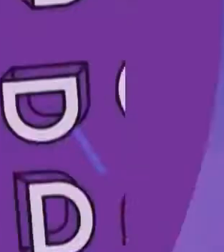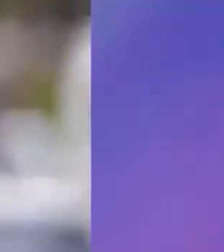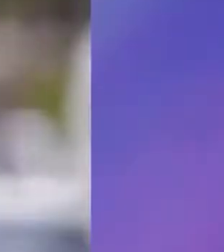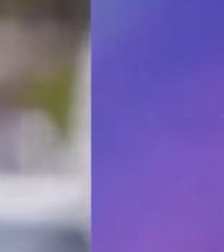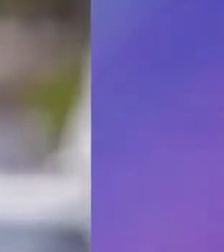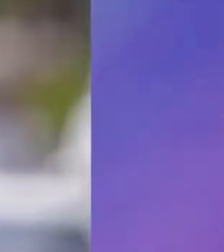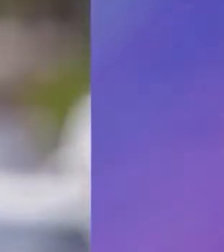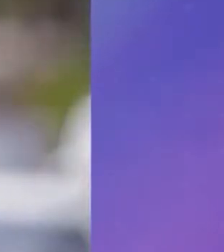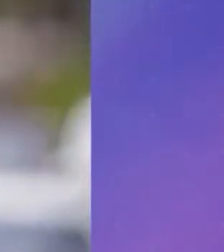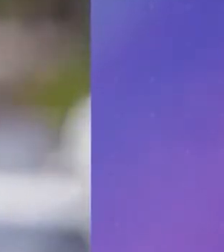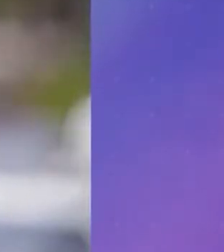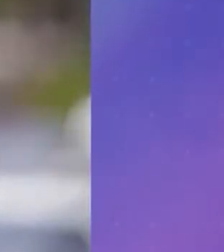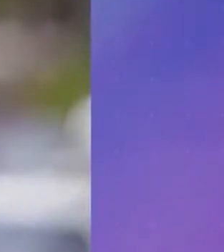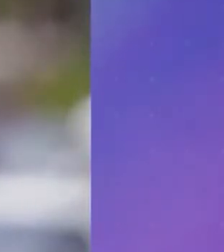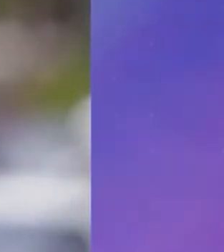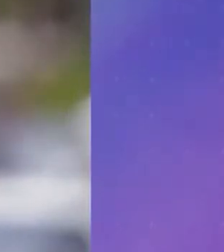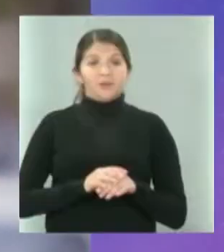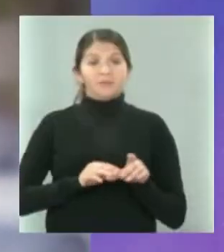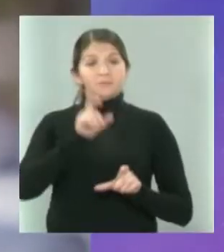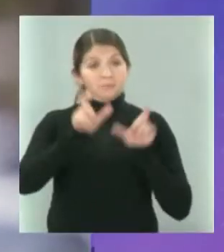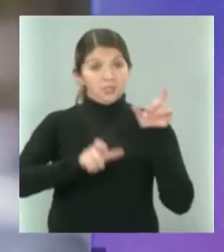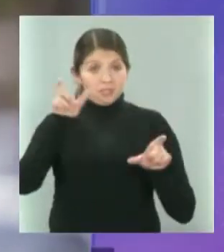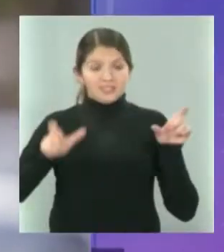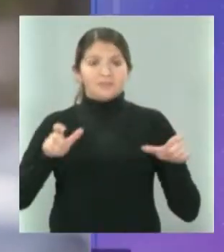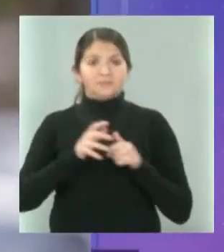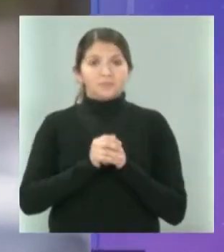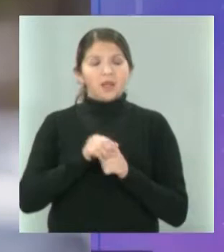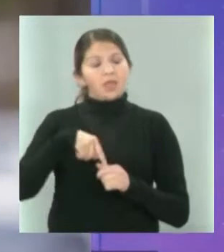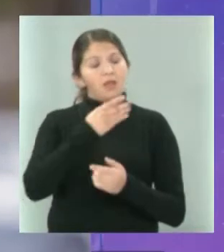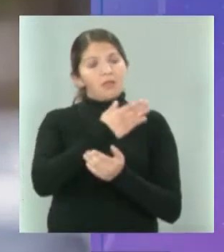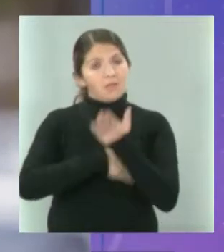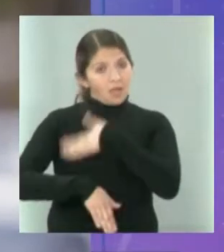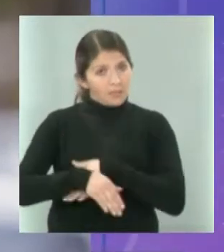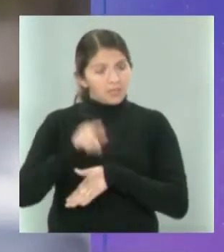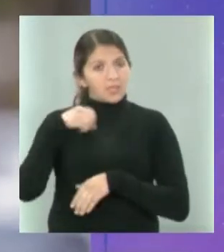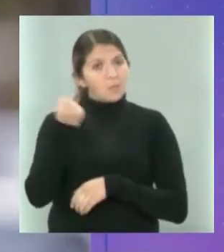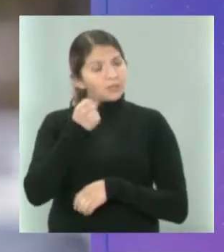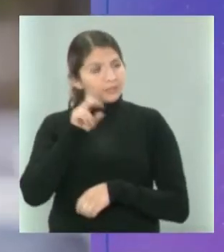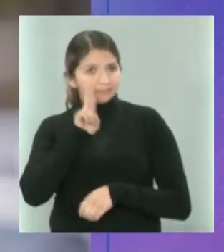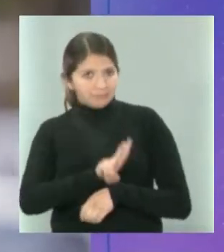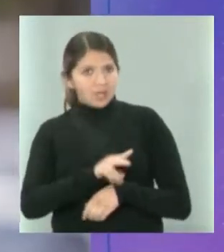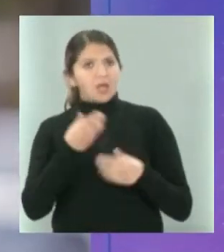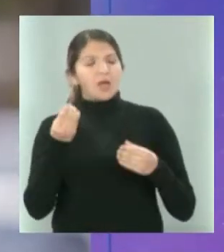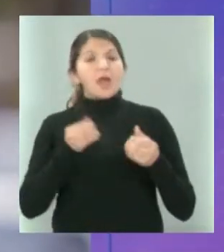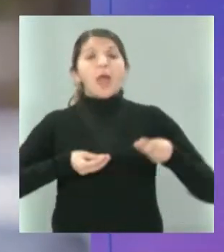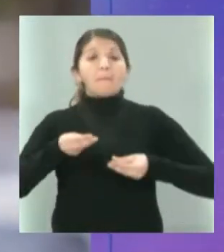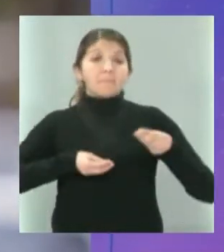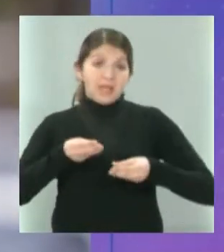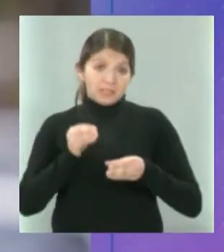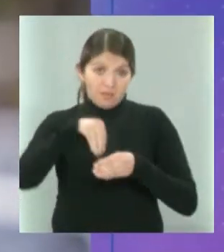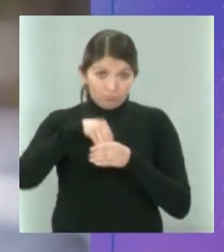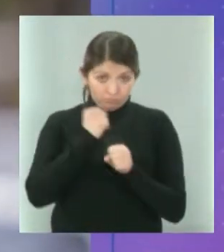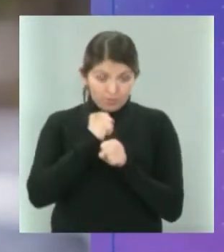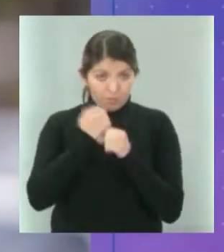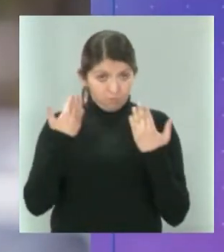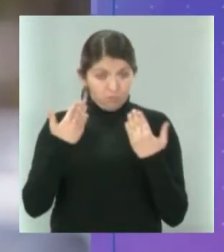Toda persona que tenga una discapacidad sea evaluada por las capacidades que tiene al momento de aportar hacia una experiencia laboral de una empresa y guiarnos siempre